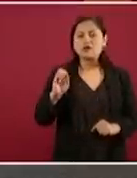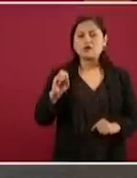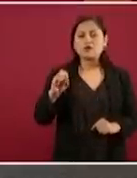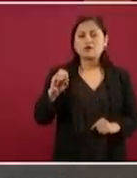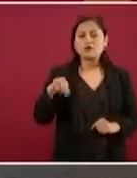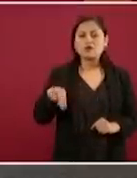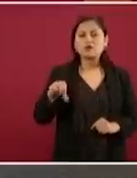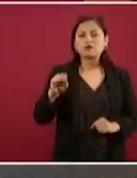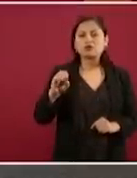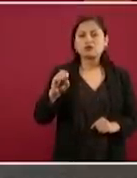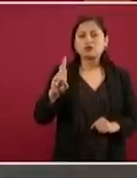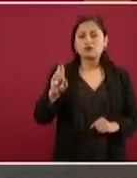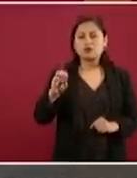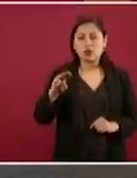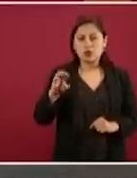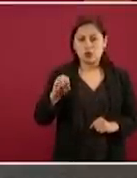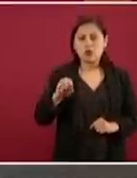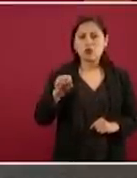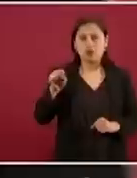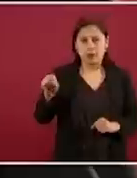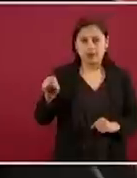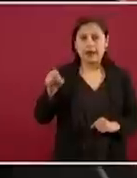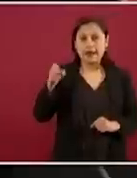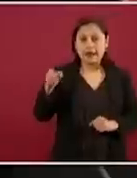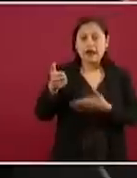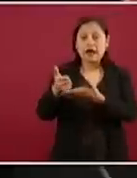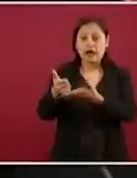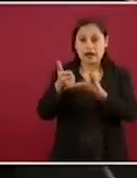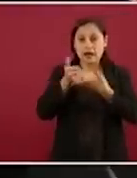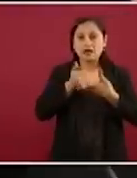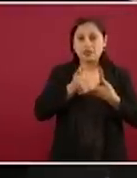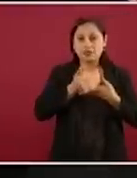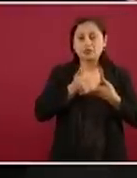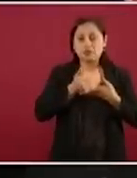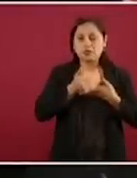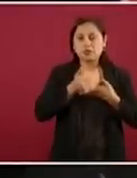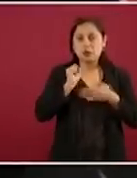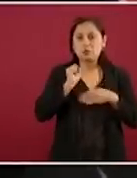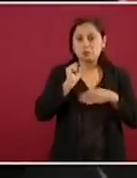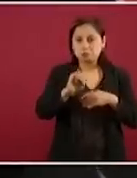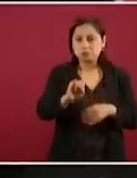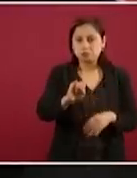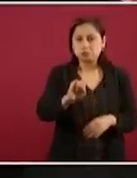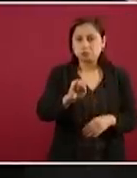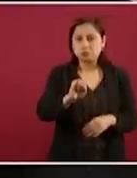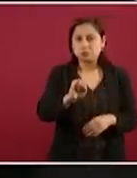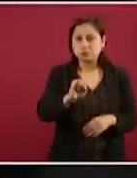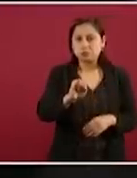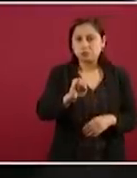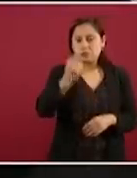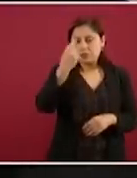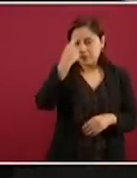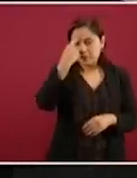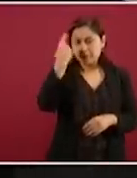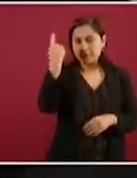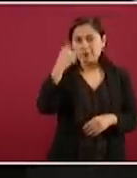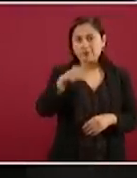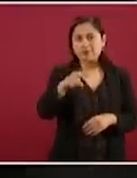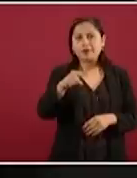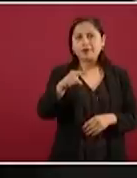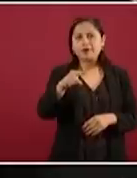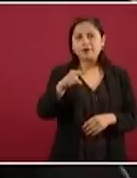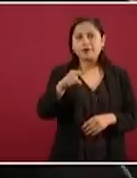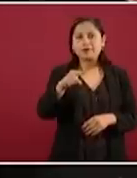que nos ayuda en todo lo relacionado con